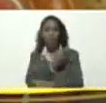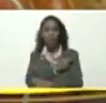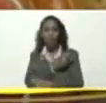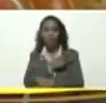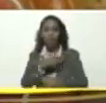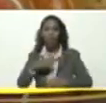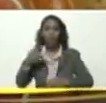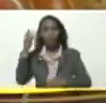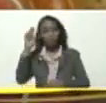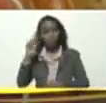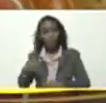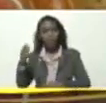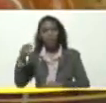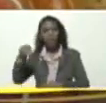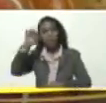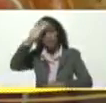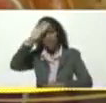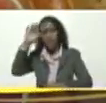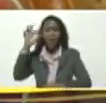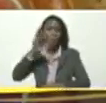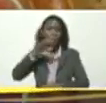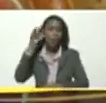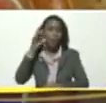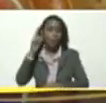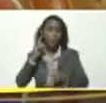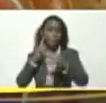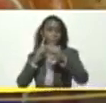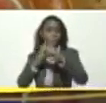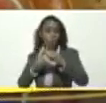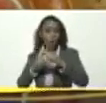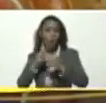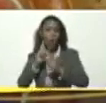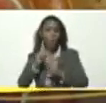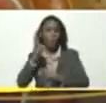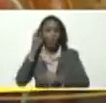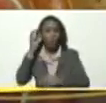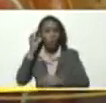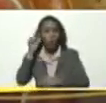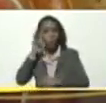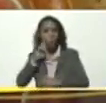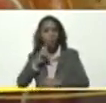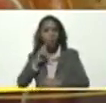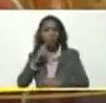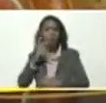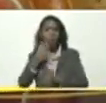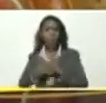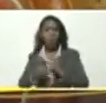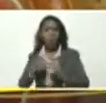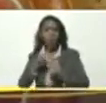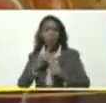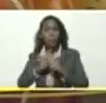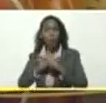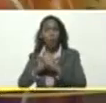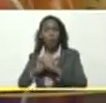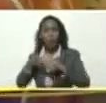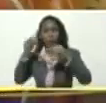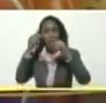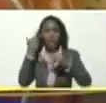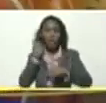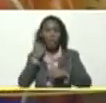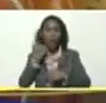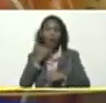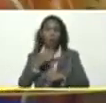rutina, fiebre amarilla, captación de embarazadas, desparasitación, captación de enfermedades